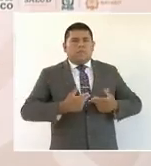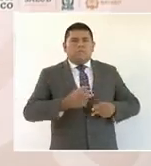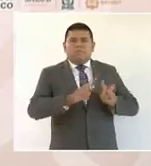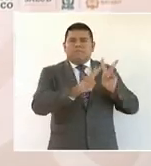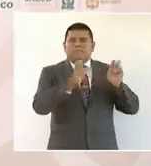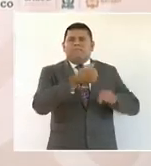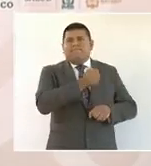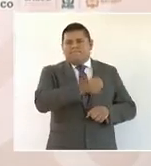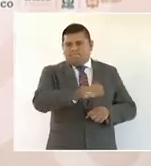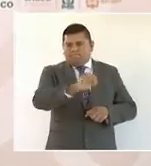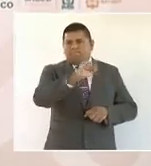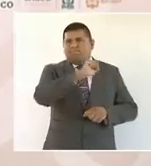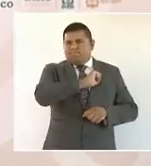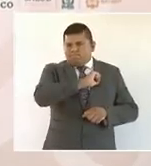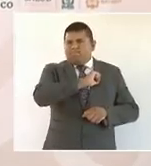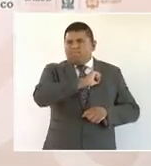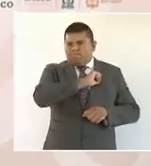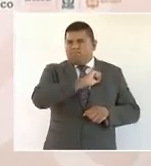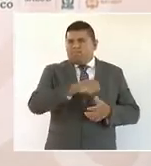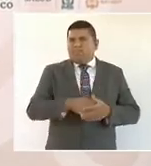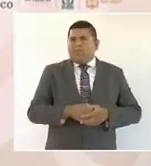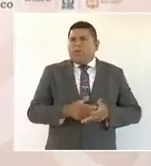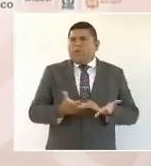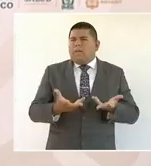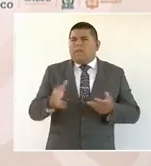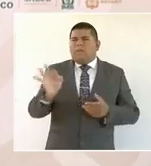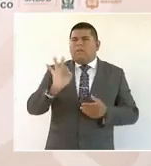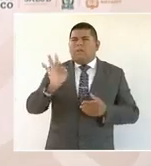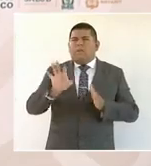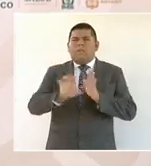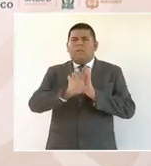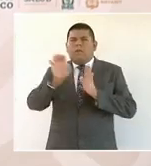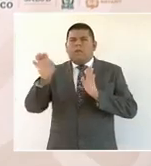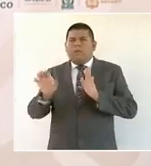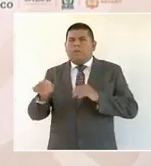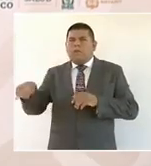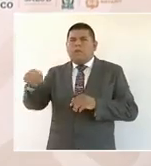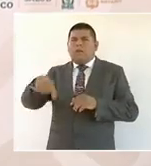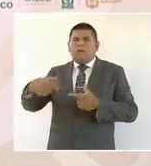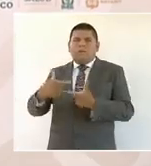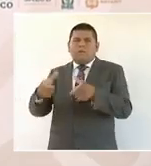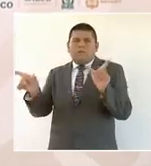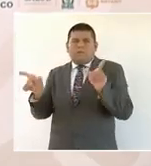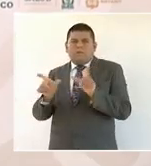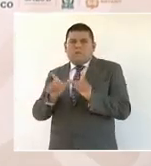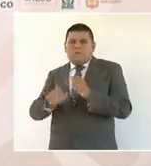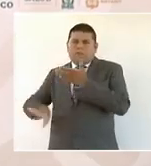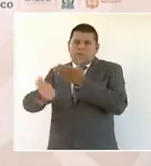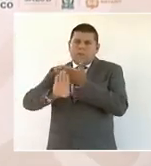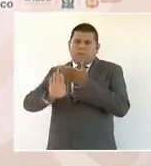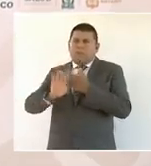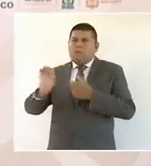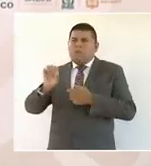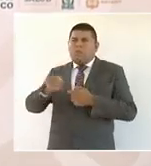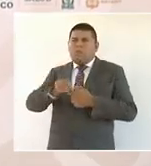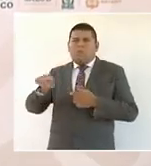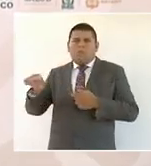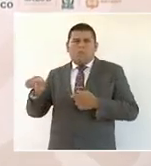porque a diferencia de lo que piensan los neoliberales o